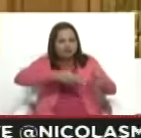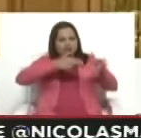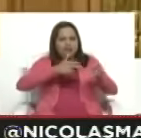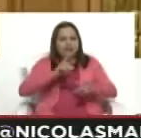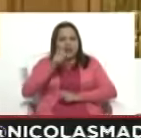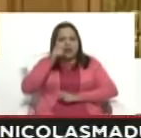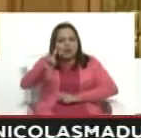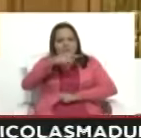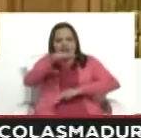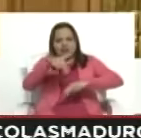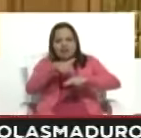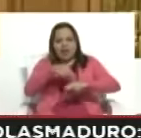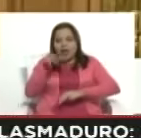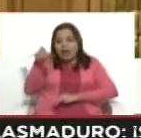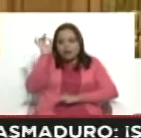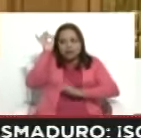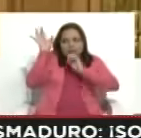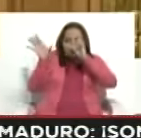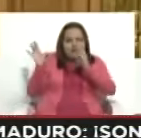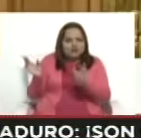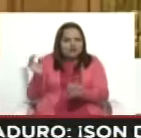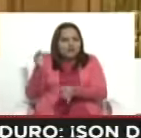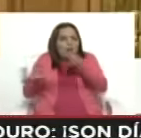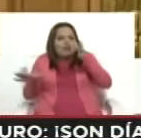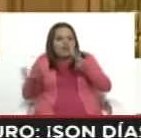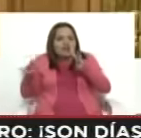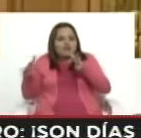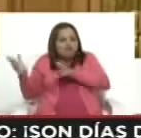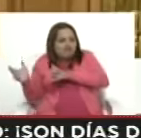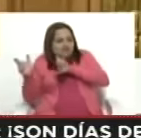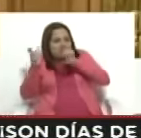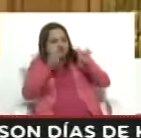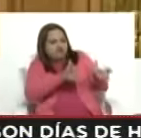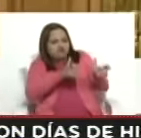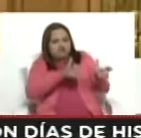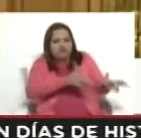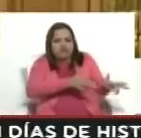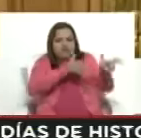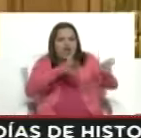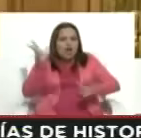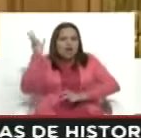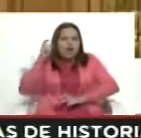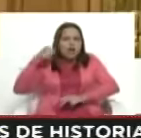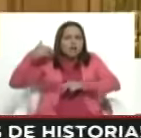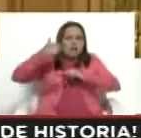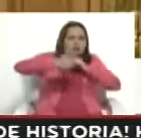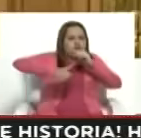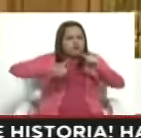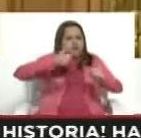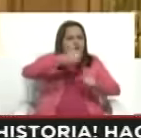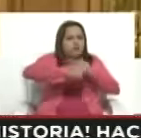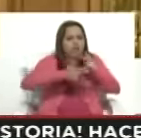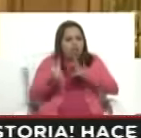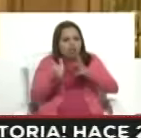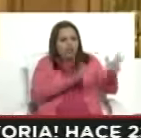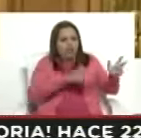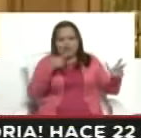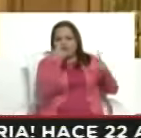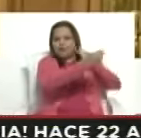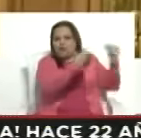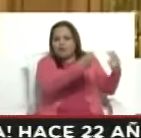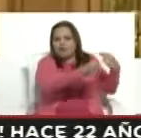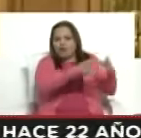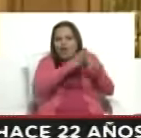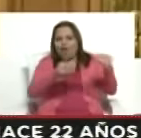Pero se le ocurrió a él llevarla. Y cuando esos escucharon esa tanqueta y no quedó nadie,